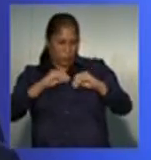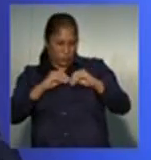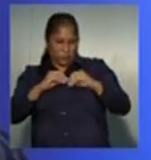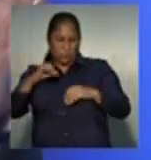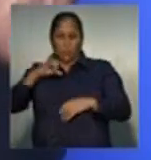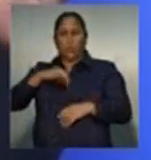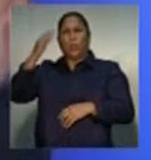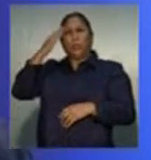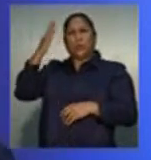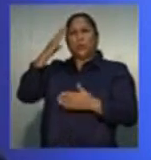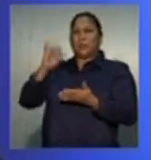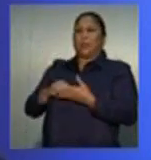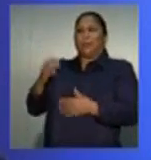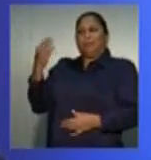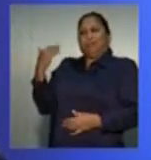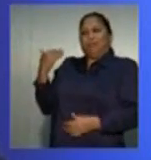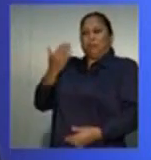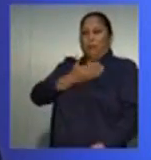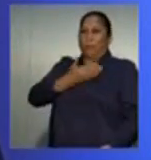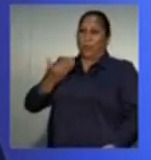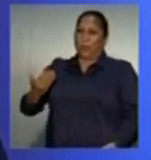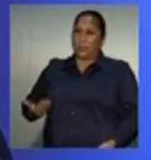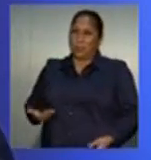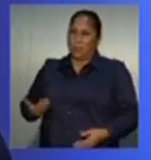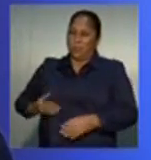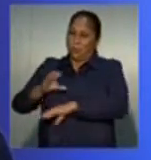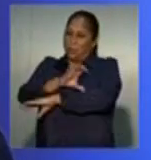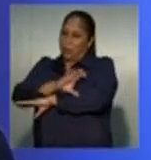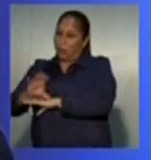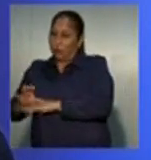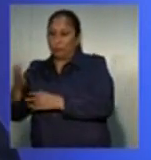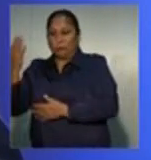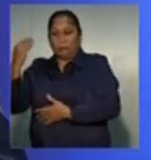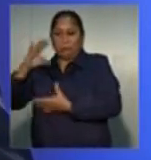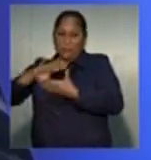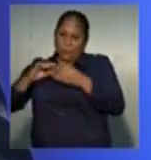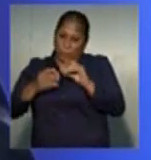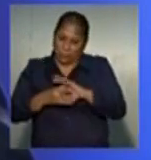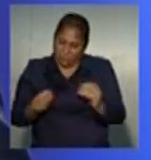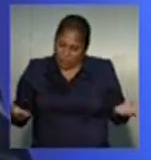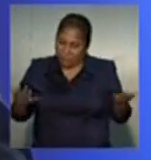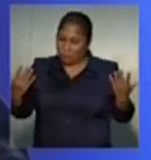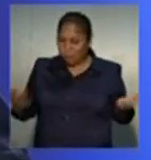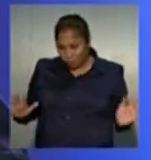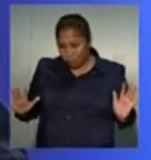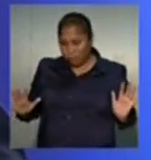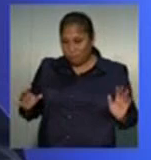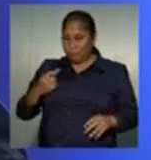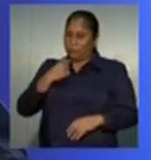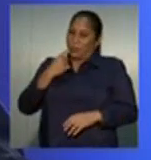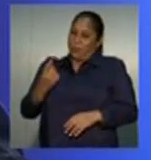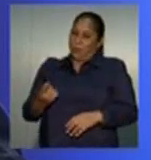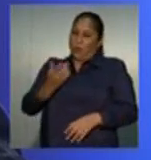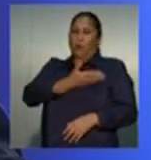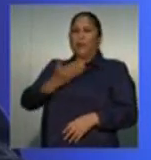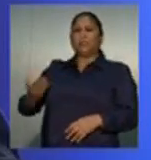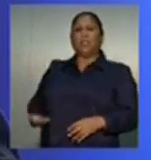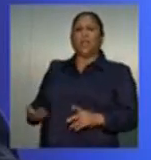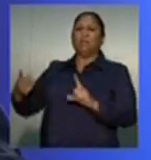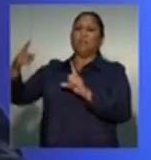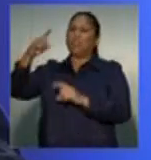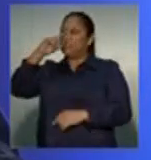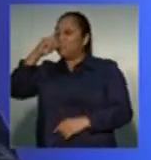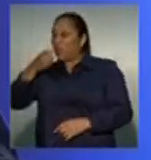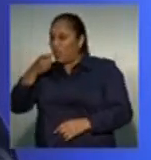que hemos tenido presidentes de la históricamente también como ya dijo el presidente Toledo